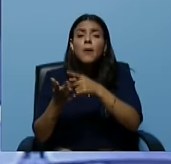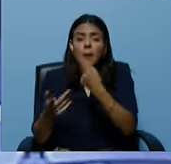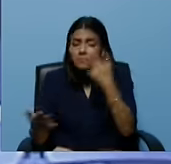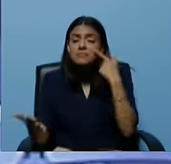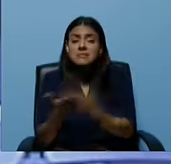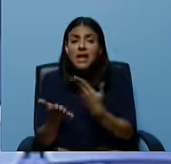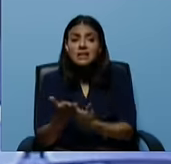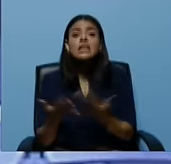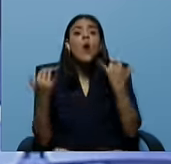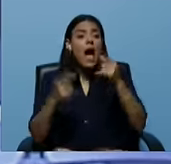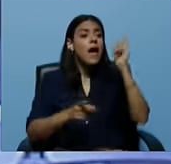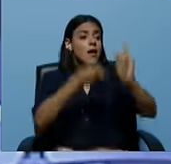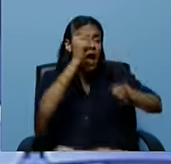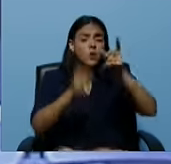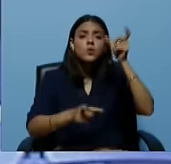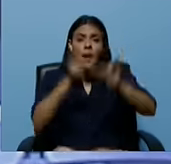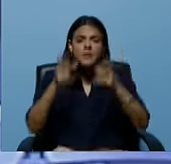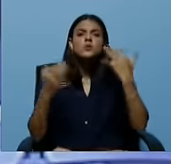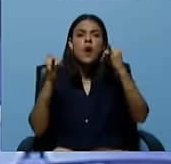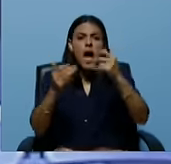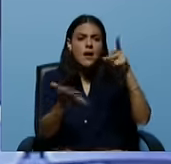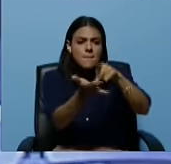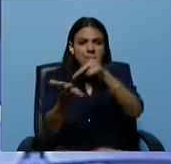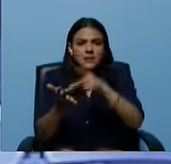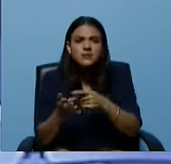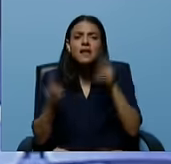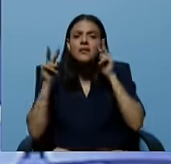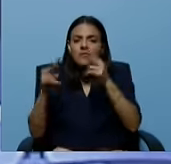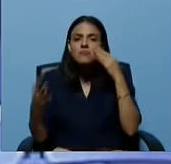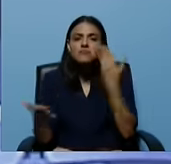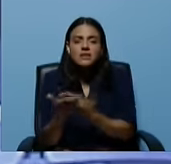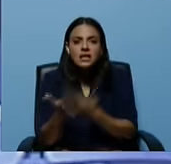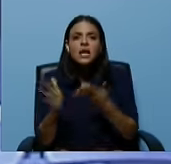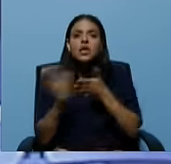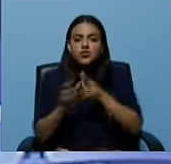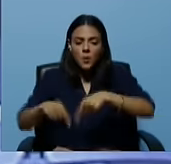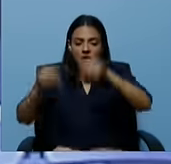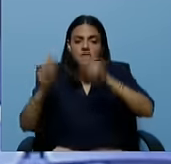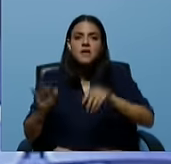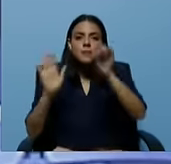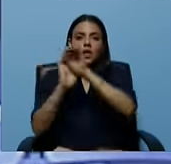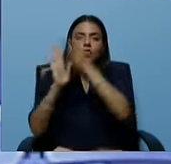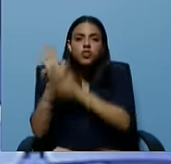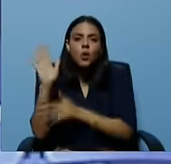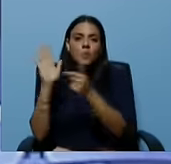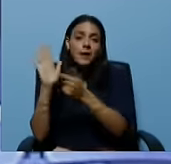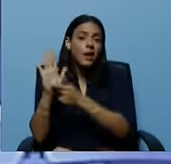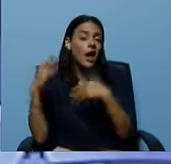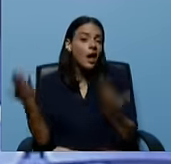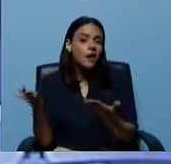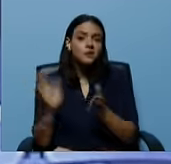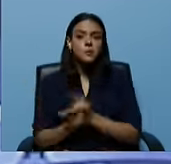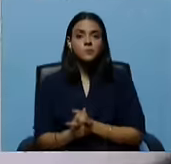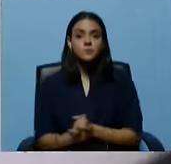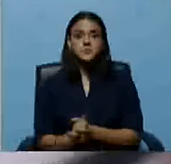Pero varios testigos participaron en el acto de firma de esta carta.